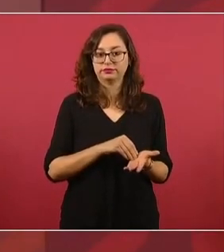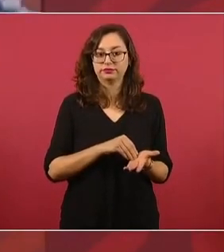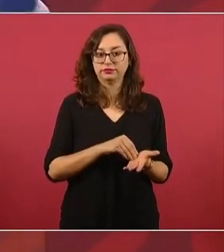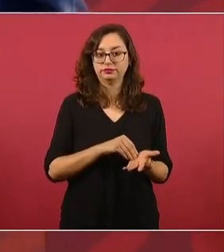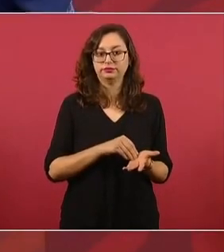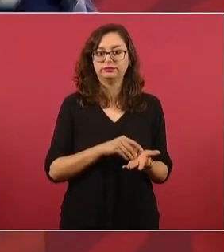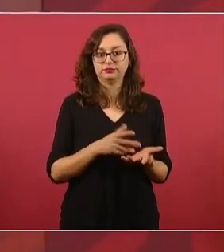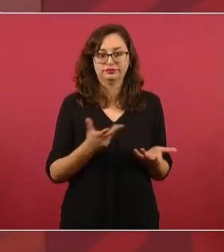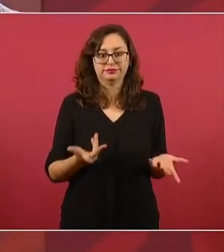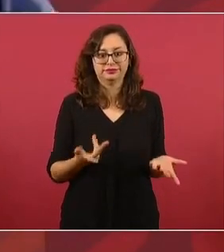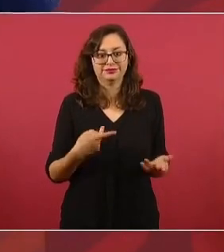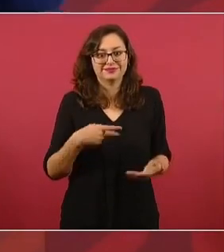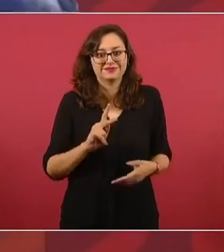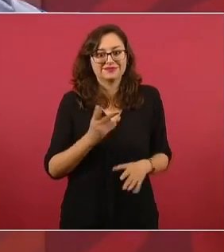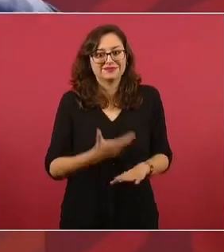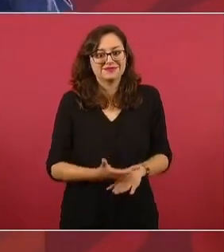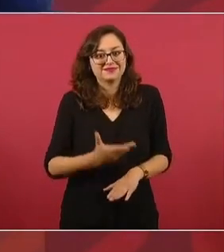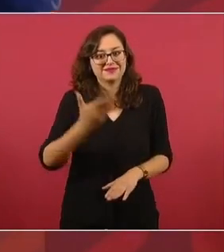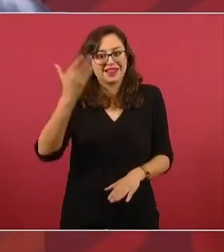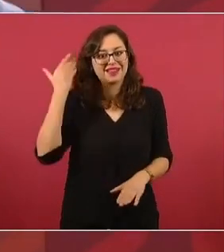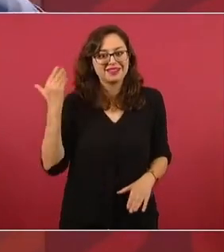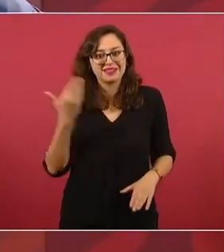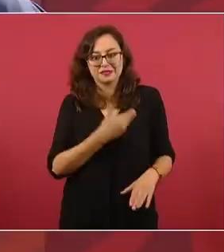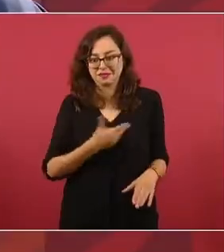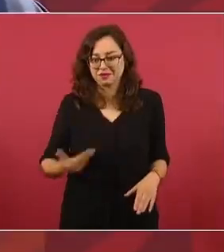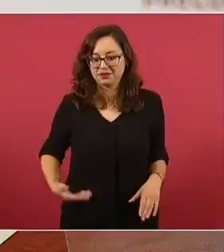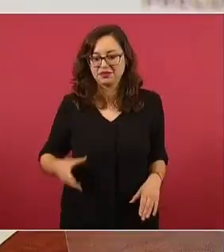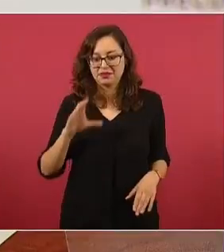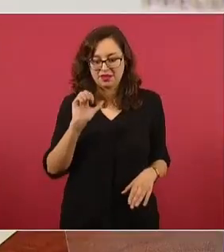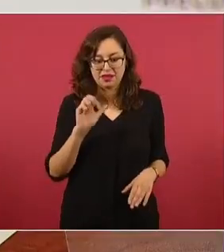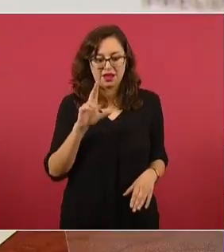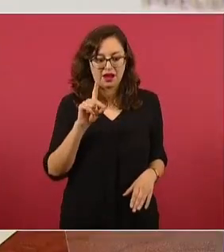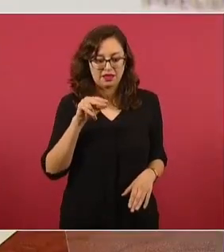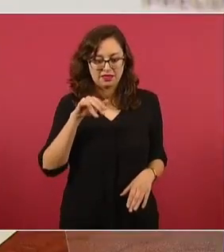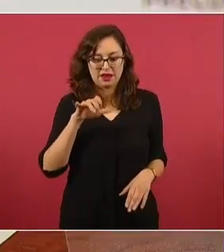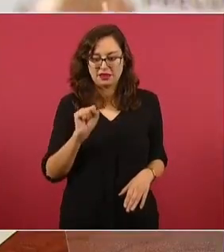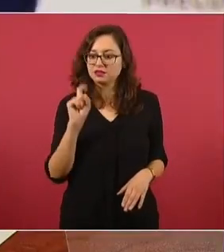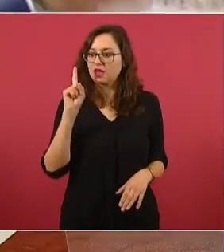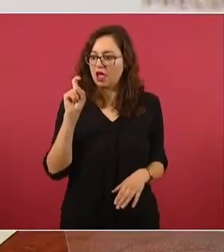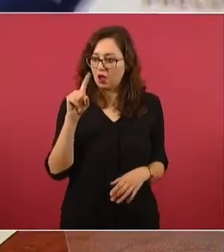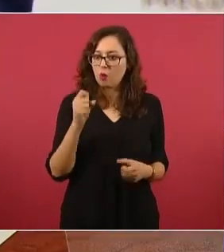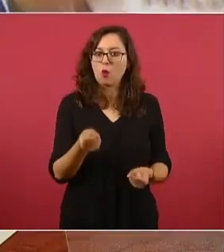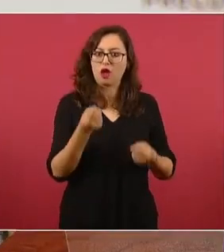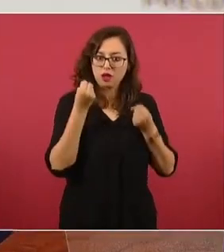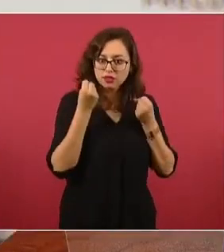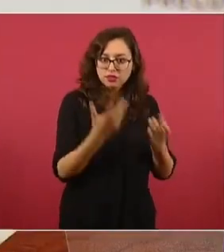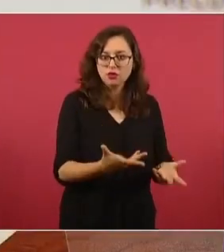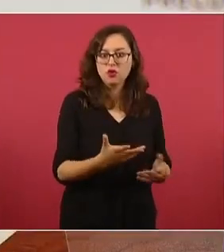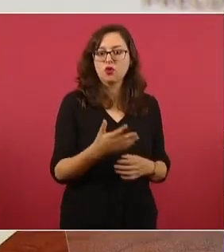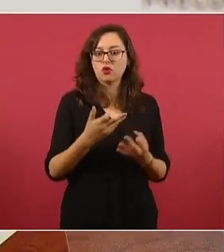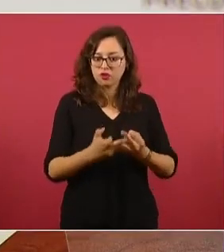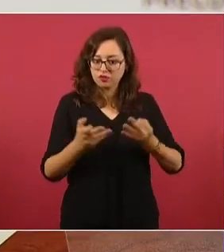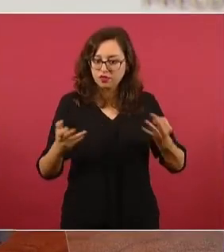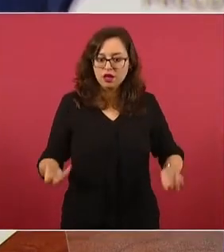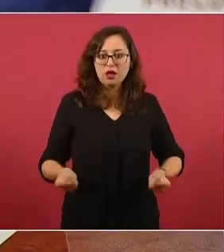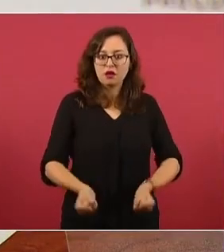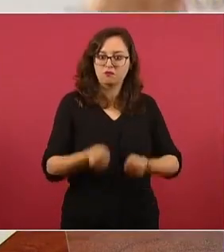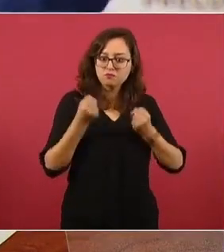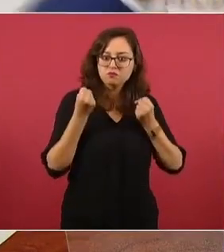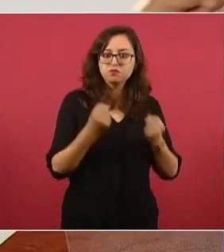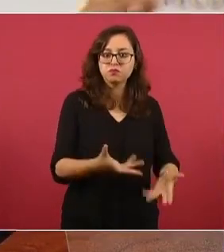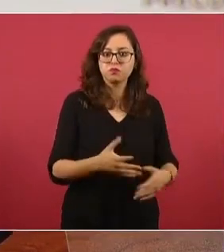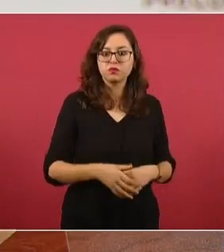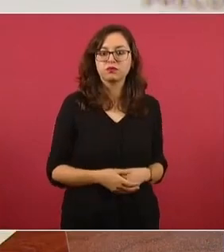Y fueron dotados en su momento por el general Cárdenas de tierras y de aguas, pero